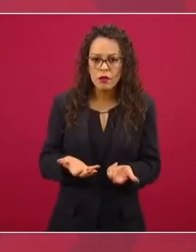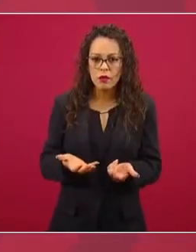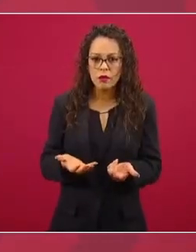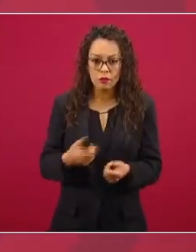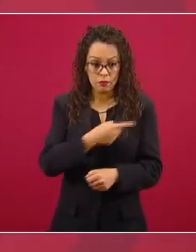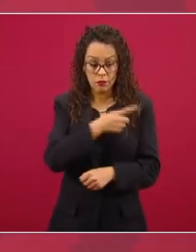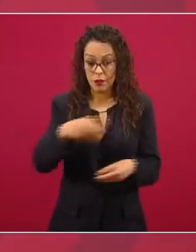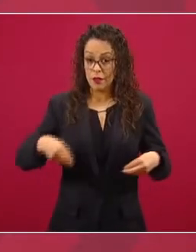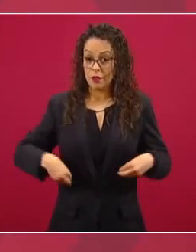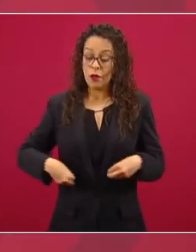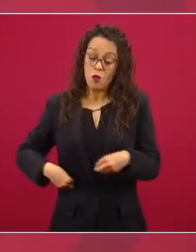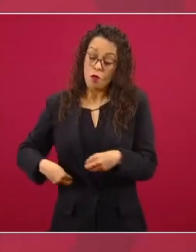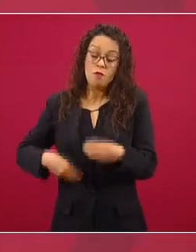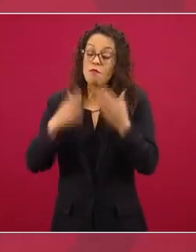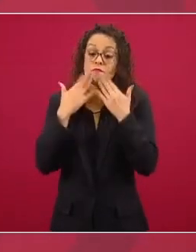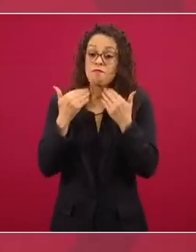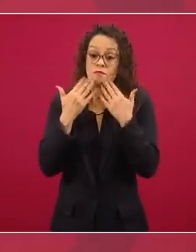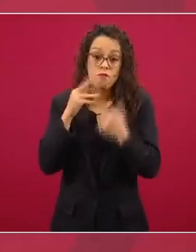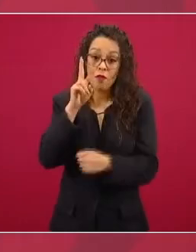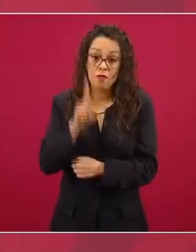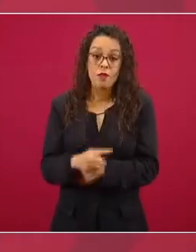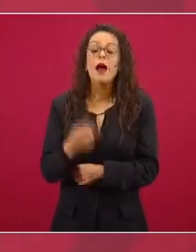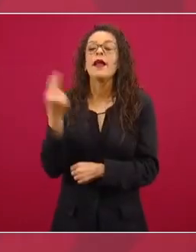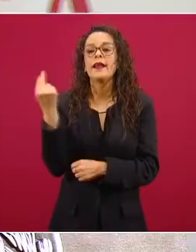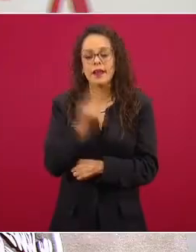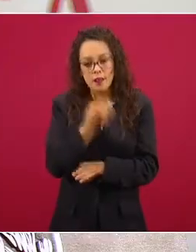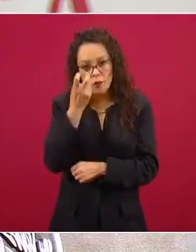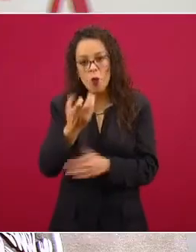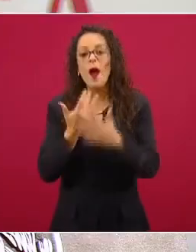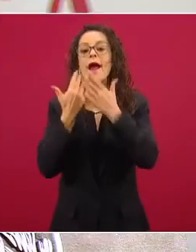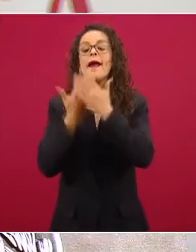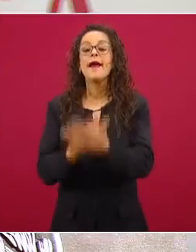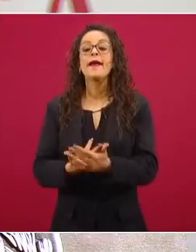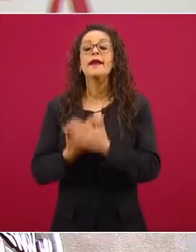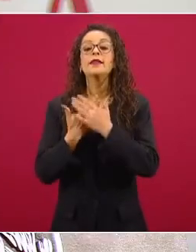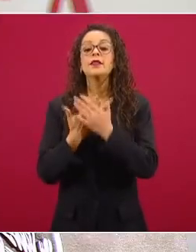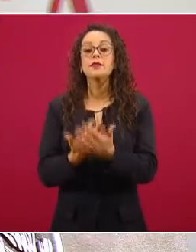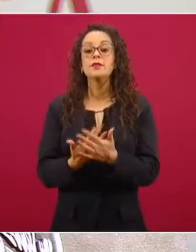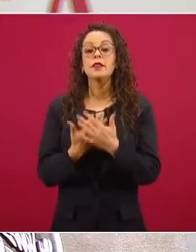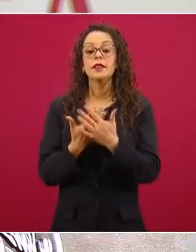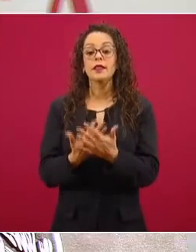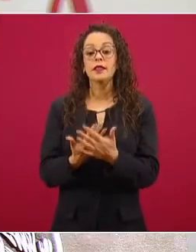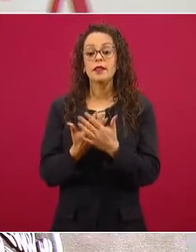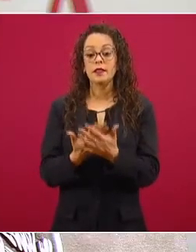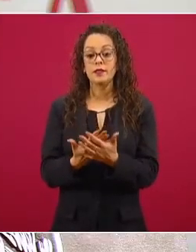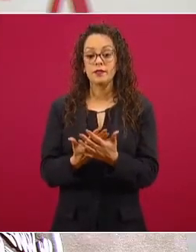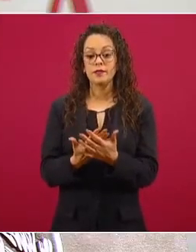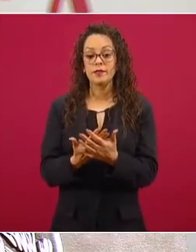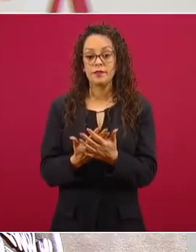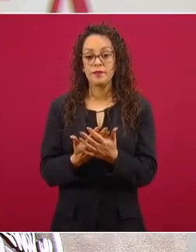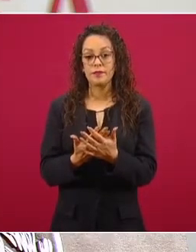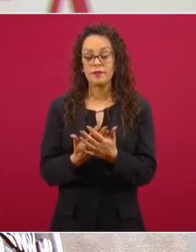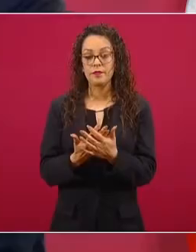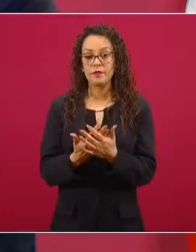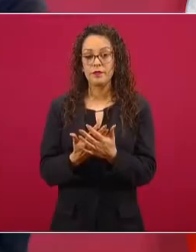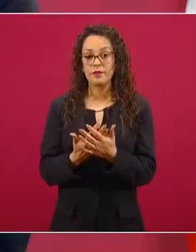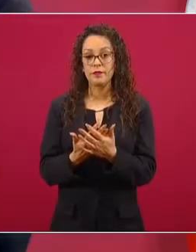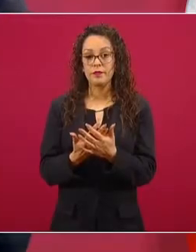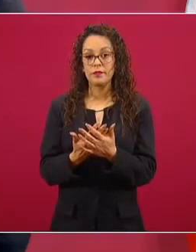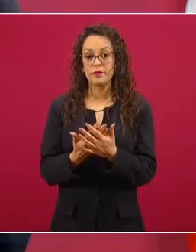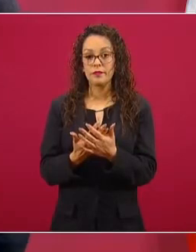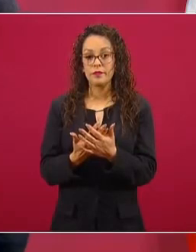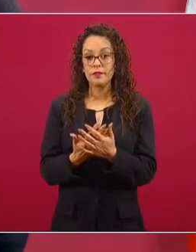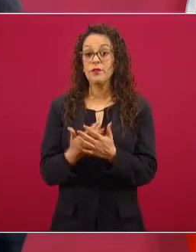Entonces, por eso esperemos y yo voy a pedir toda la